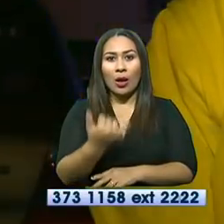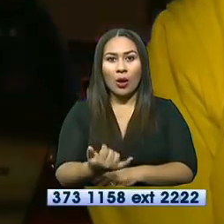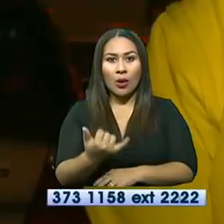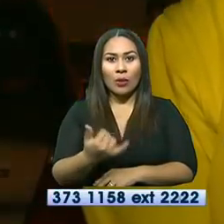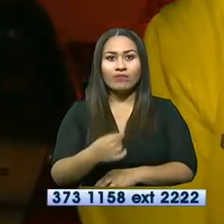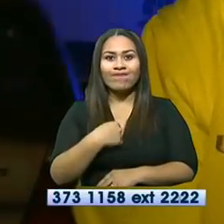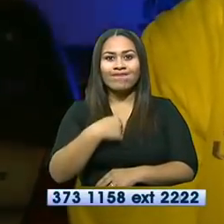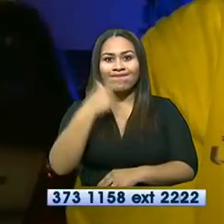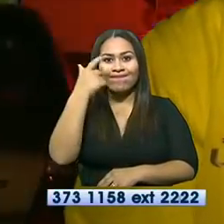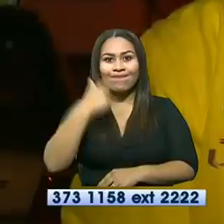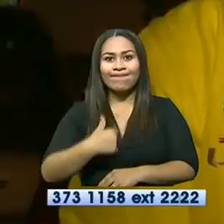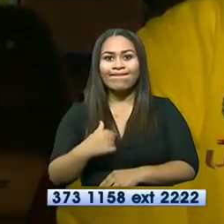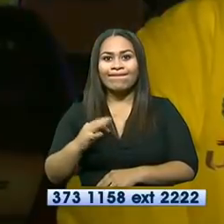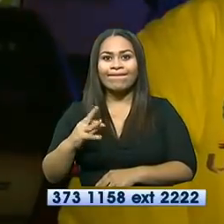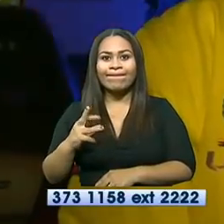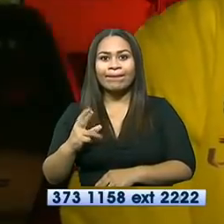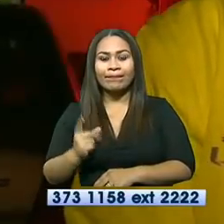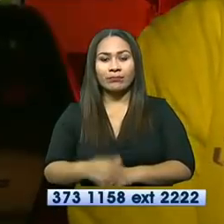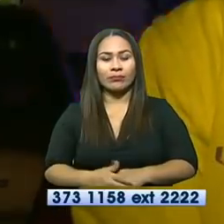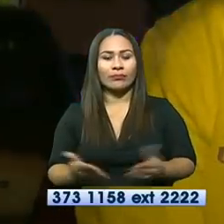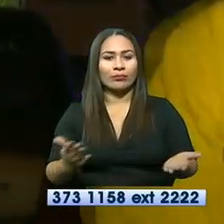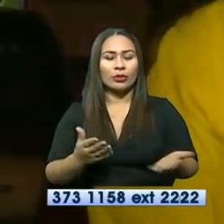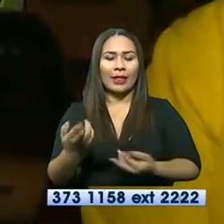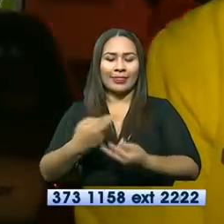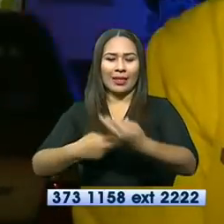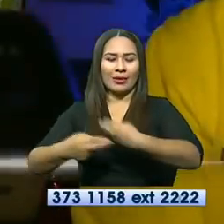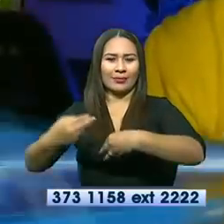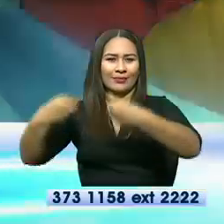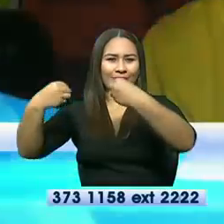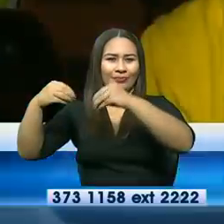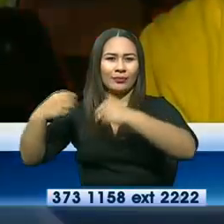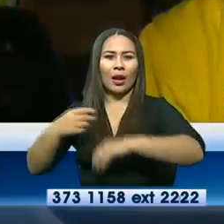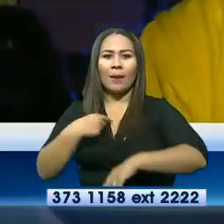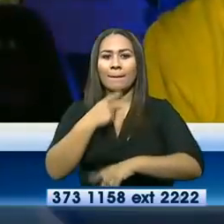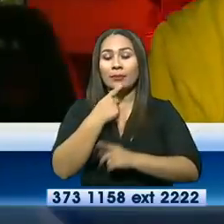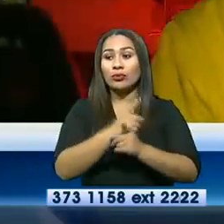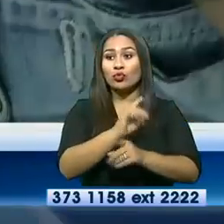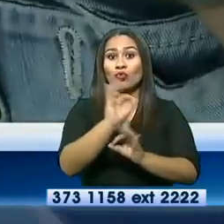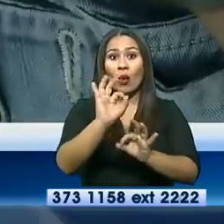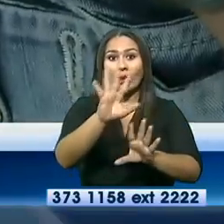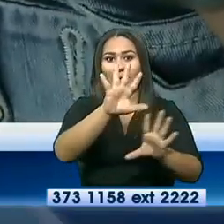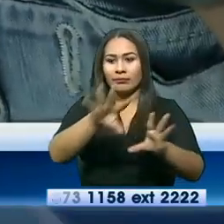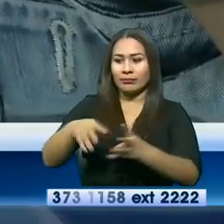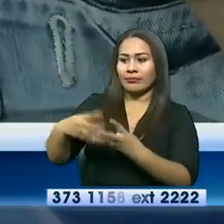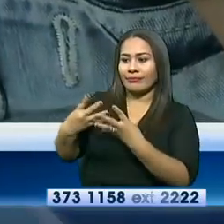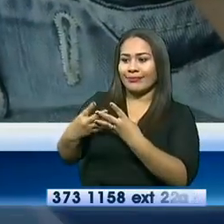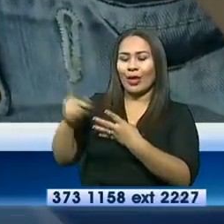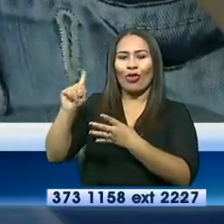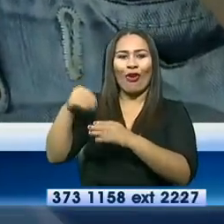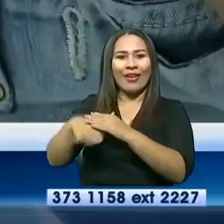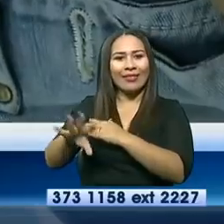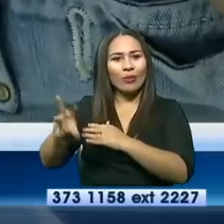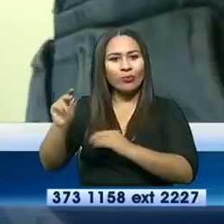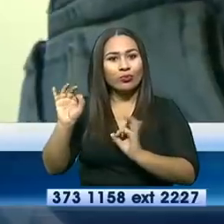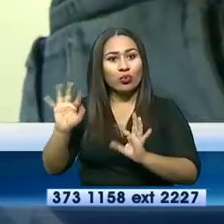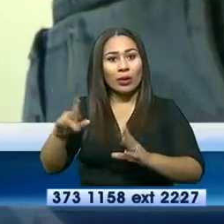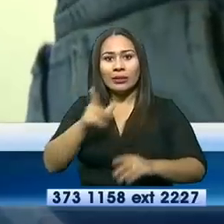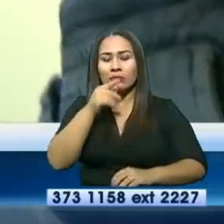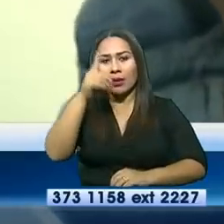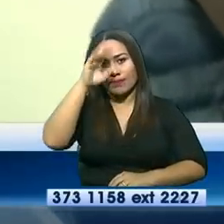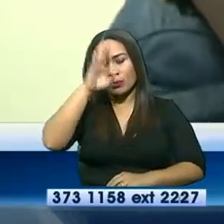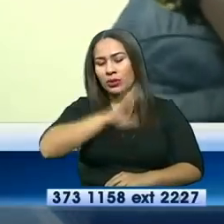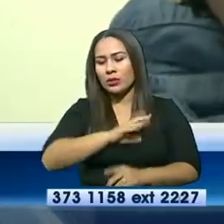robo, específicamente al centro comercial. Por tal motivo se evitó el robo. Con el apoyo de personal preventivo,